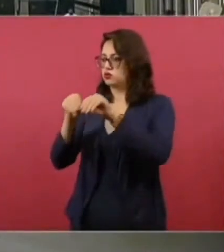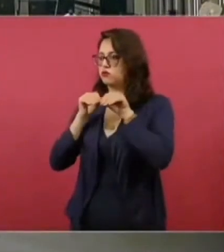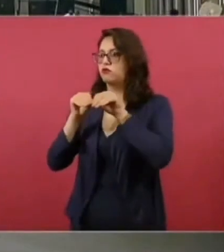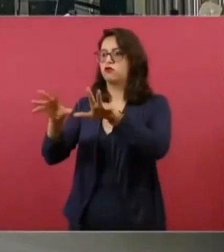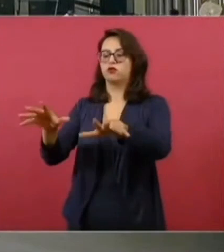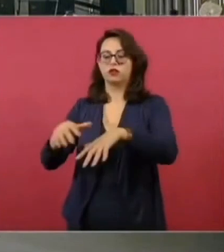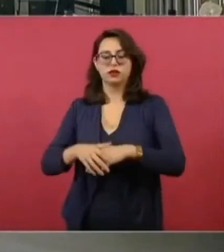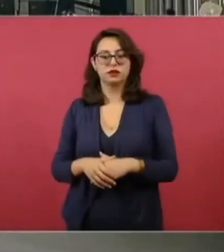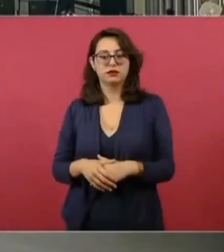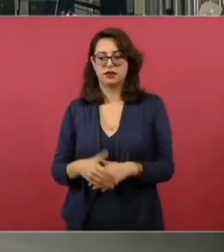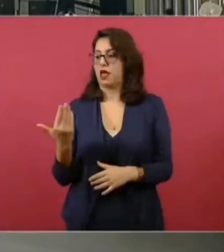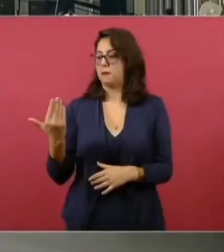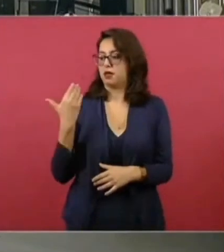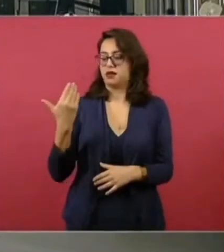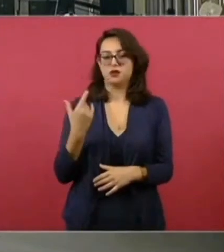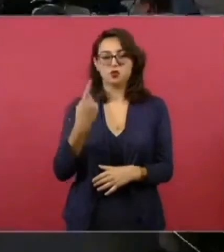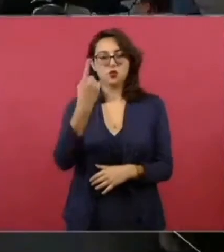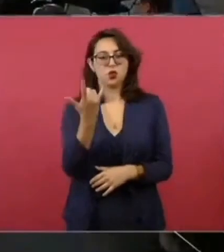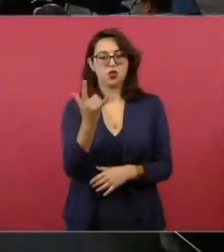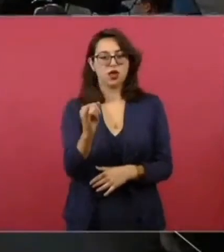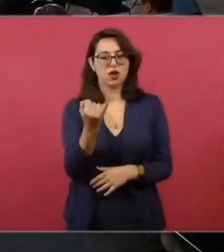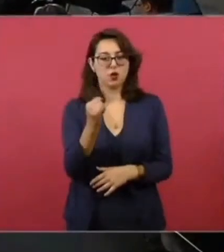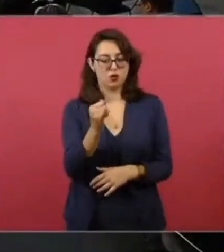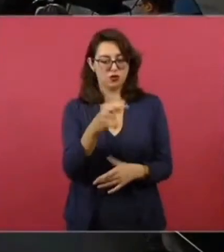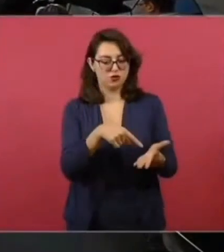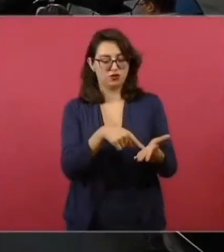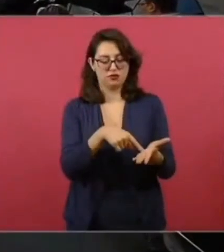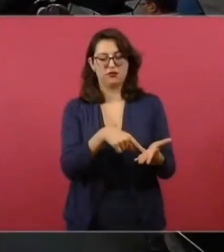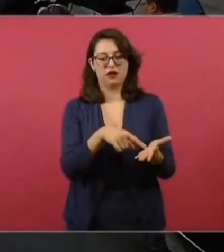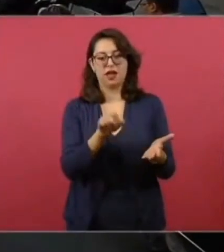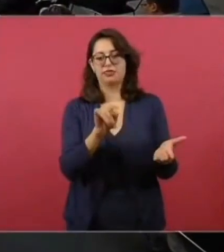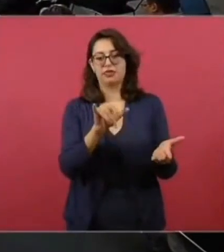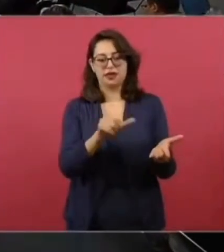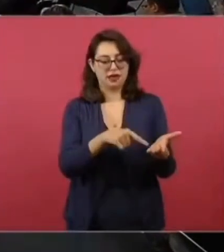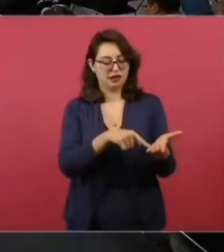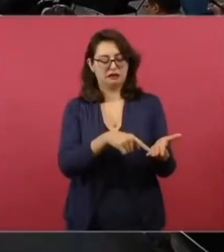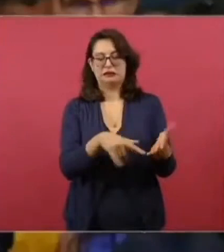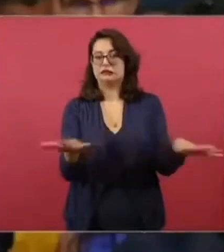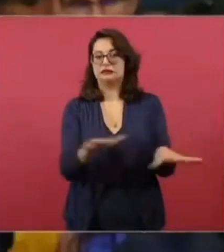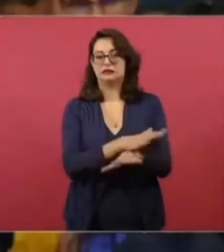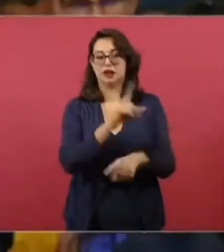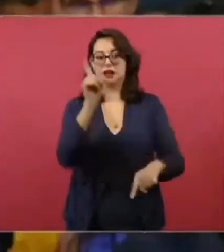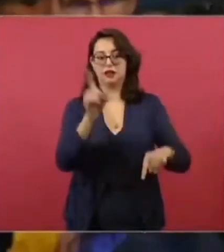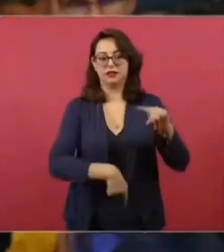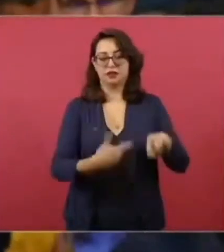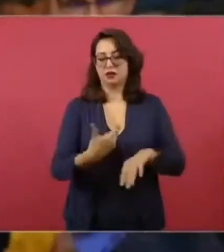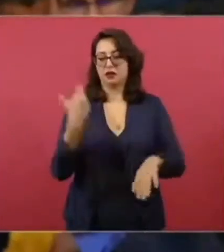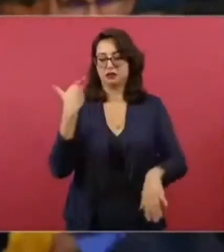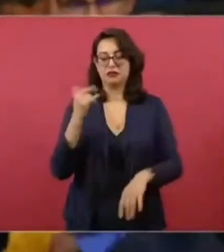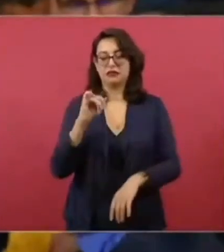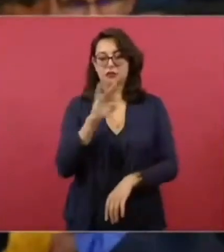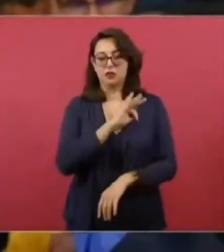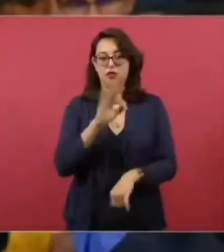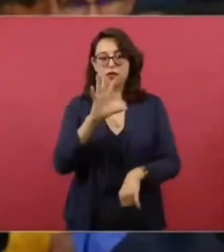junio cambia su código de ética y ahora le prohíbe a todos sus integrantes lo que en un principio y todo este tiempo